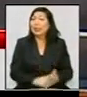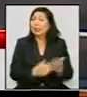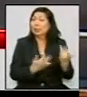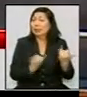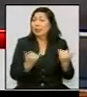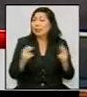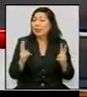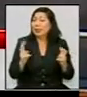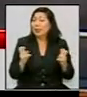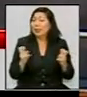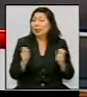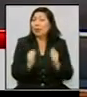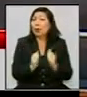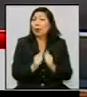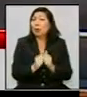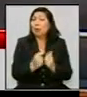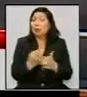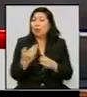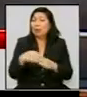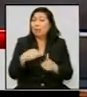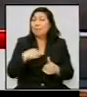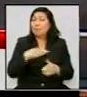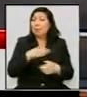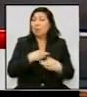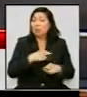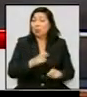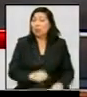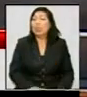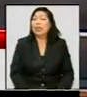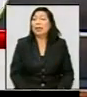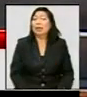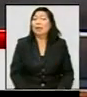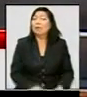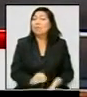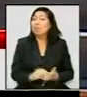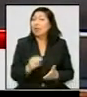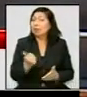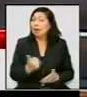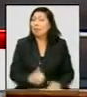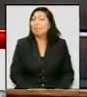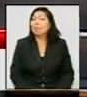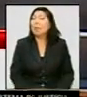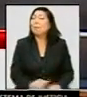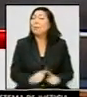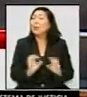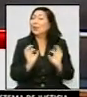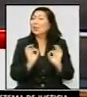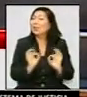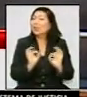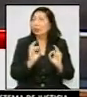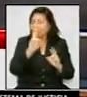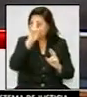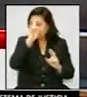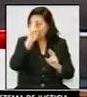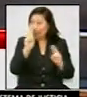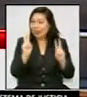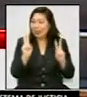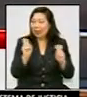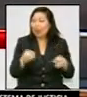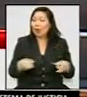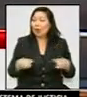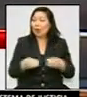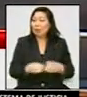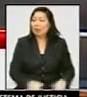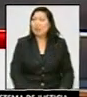este tema... como que involucre al Ministerio Público y solucione inmediatamente. Pero siempre hay que respetar el tema de las